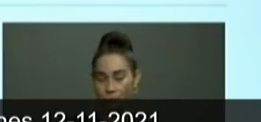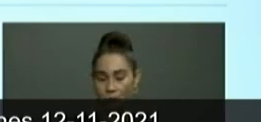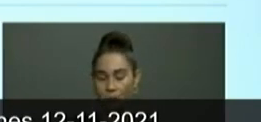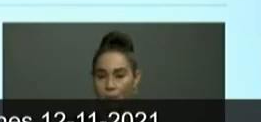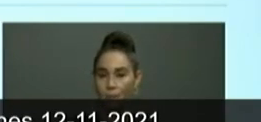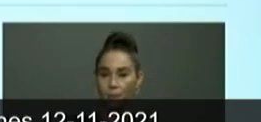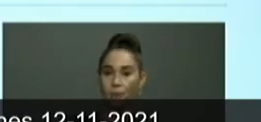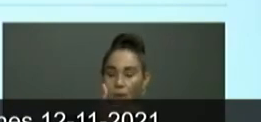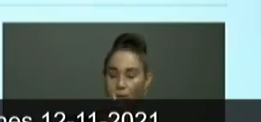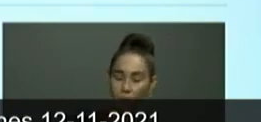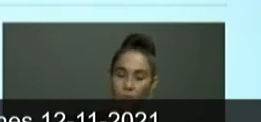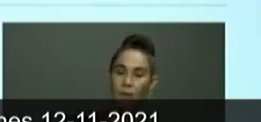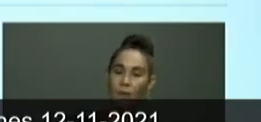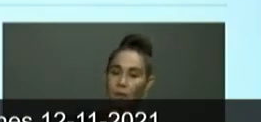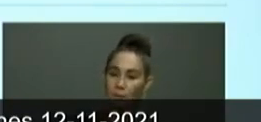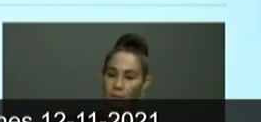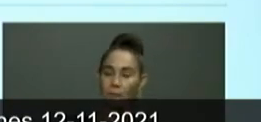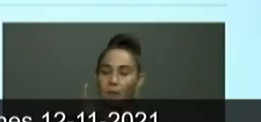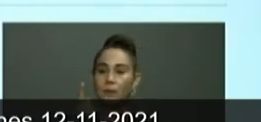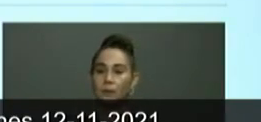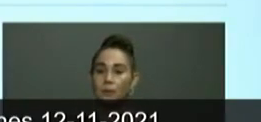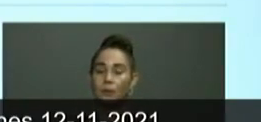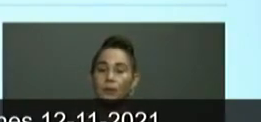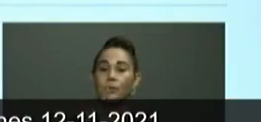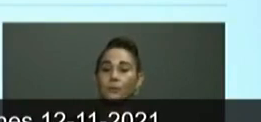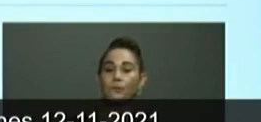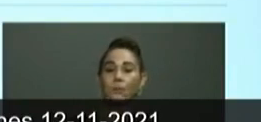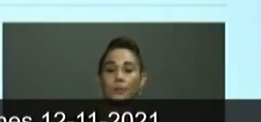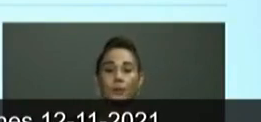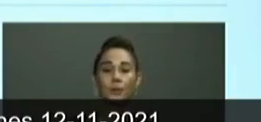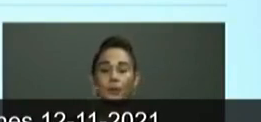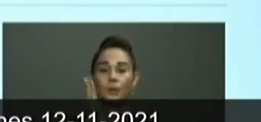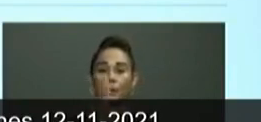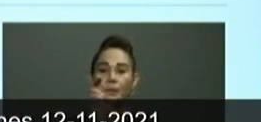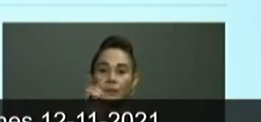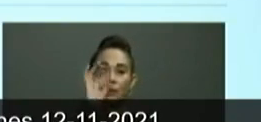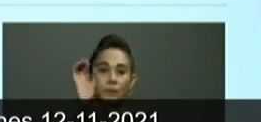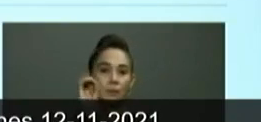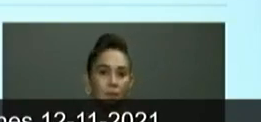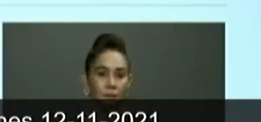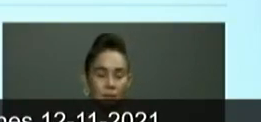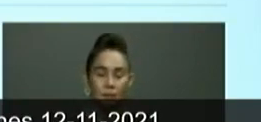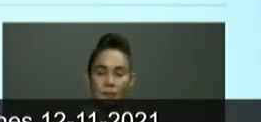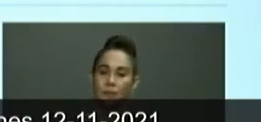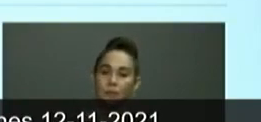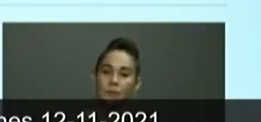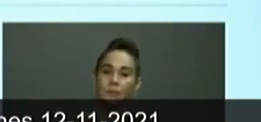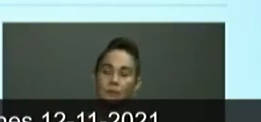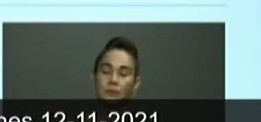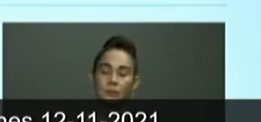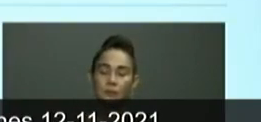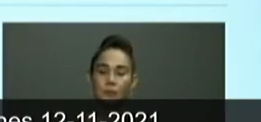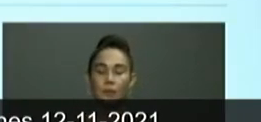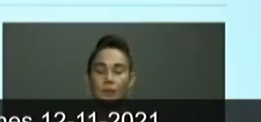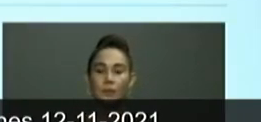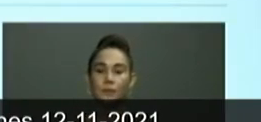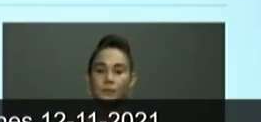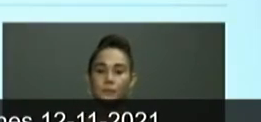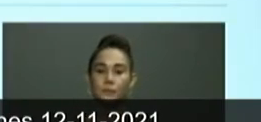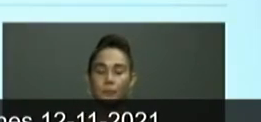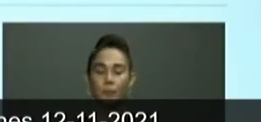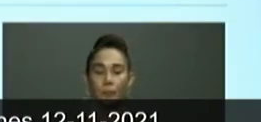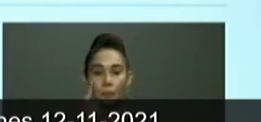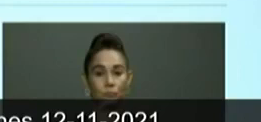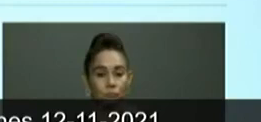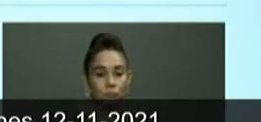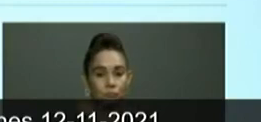Al inicio de 2021 iba a un ritmo de un 30%. Ya ustedes saben que desde